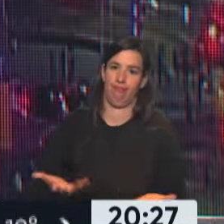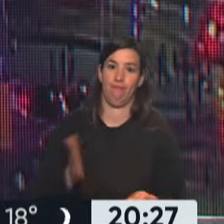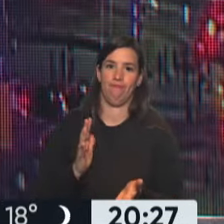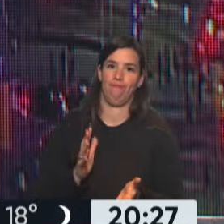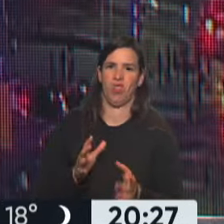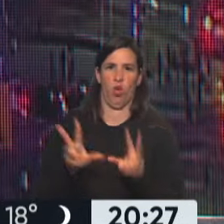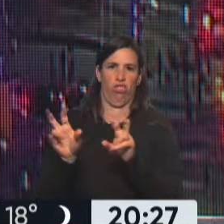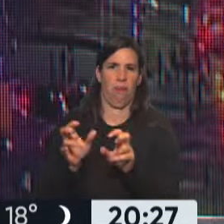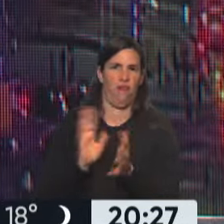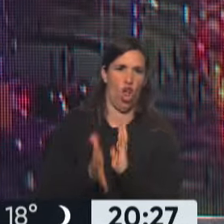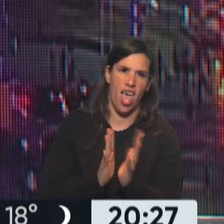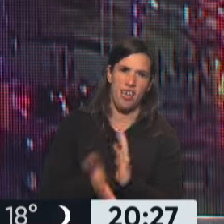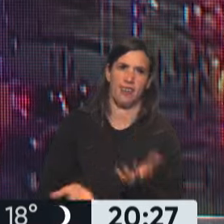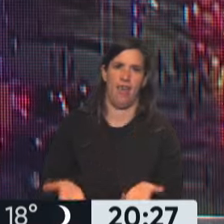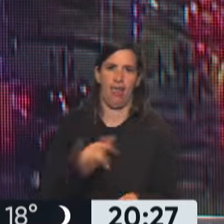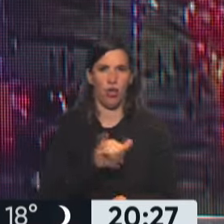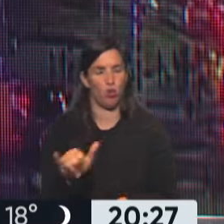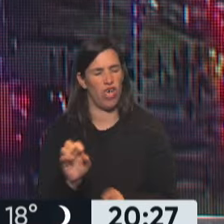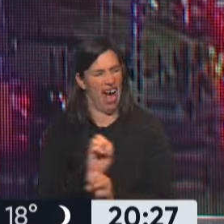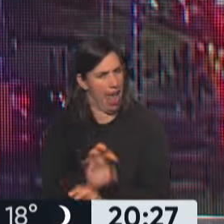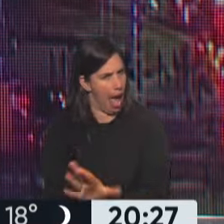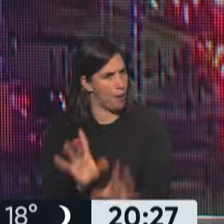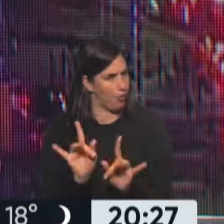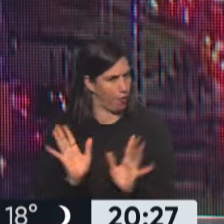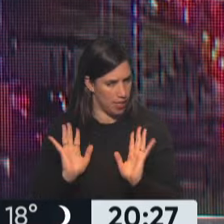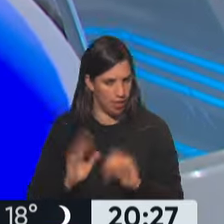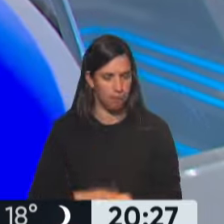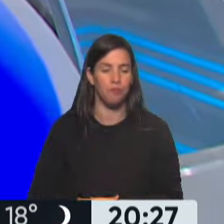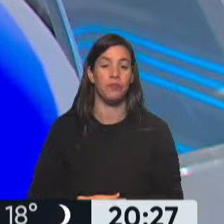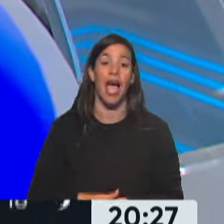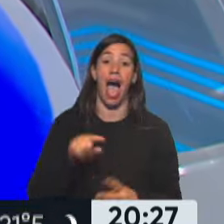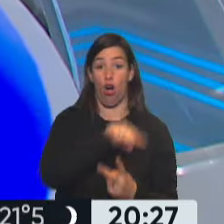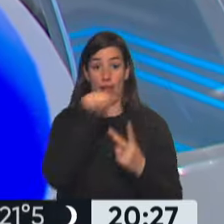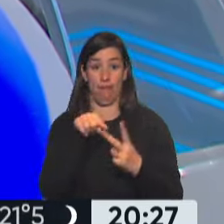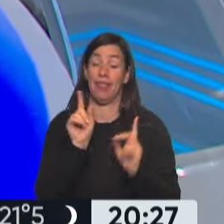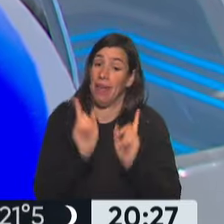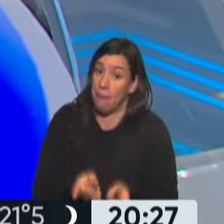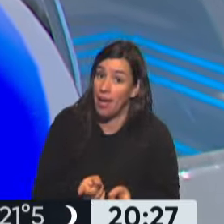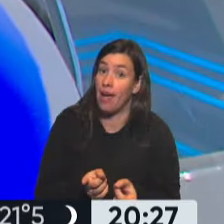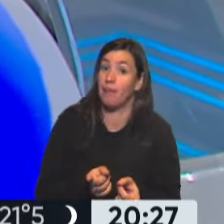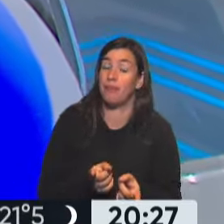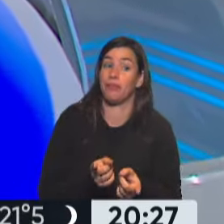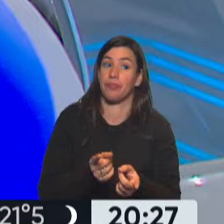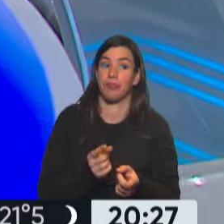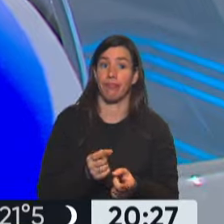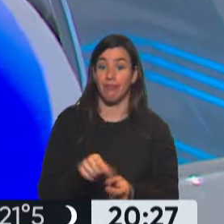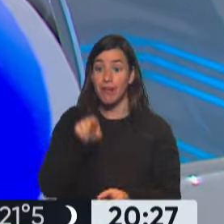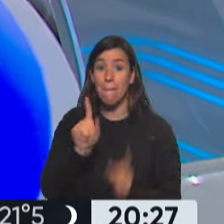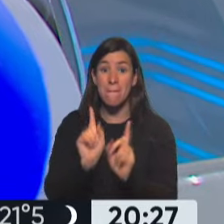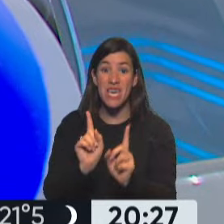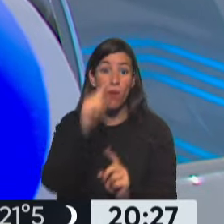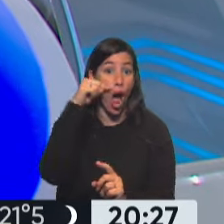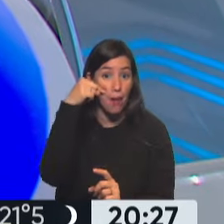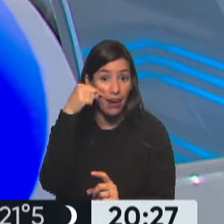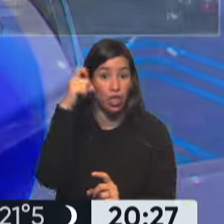de género y de denuncia muy muy grave y muy complicada ahora también Es verdad que ese expresidente estaba